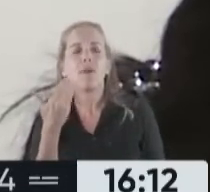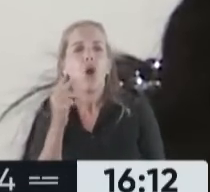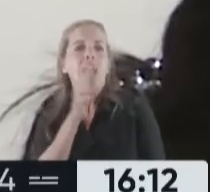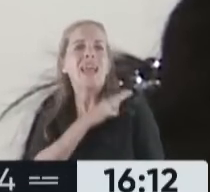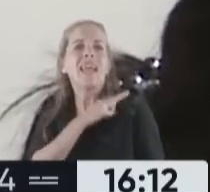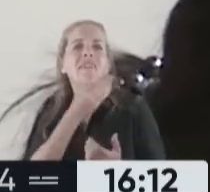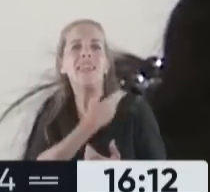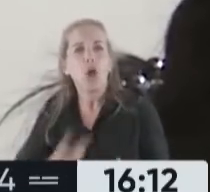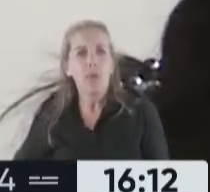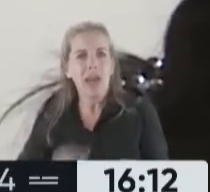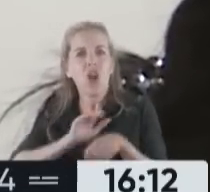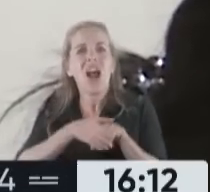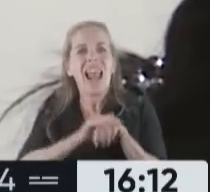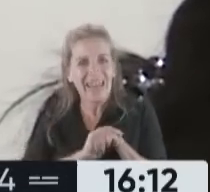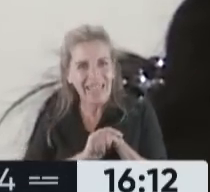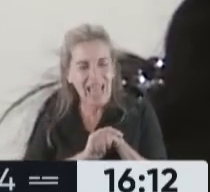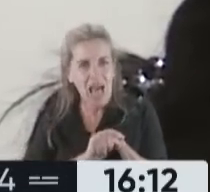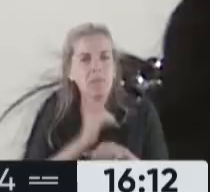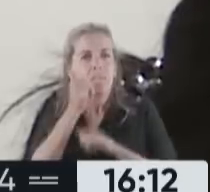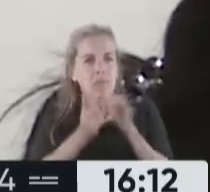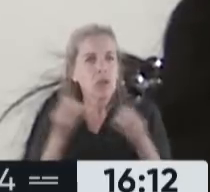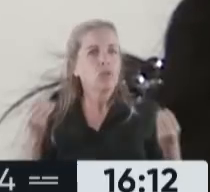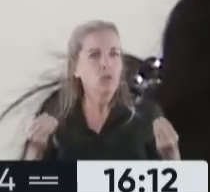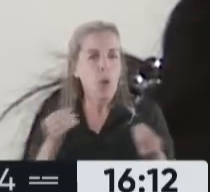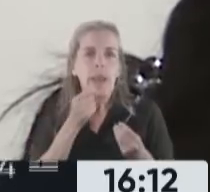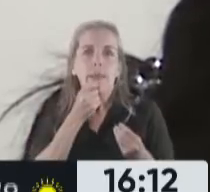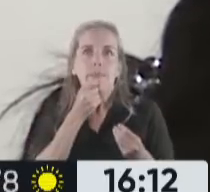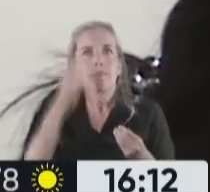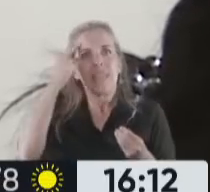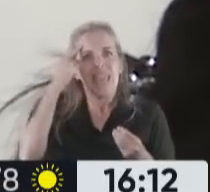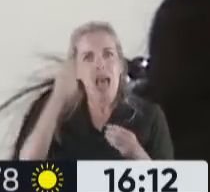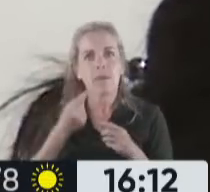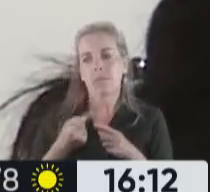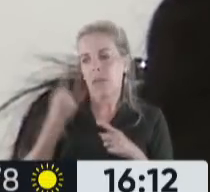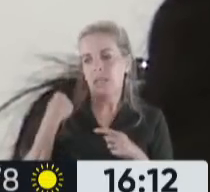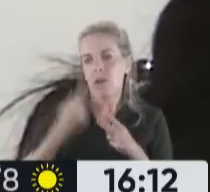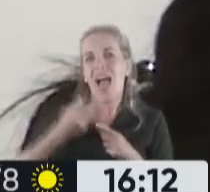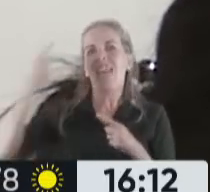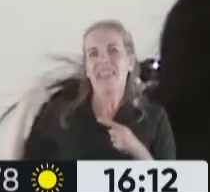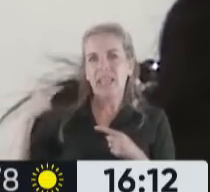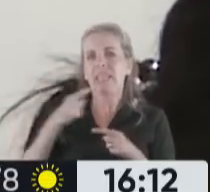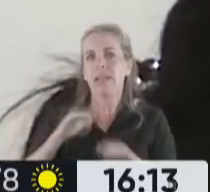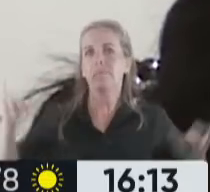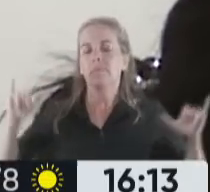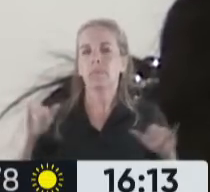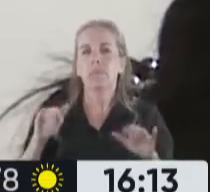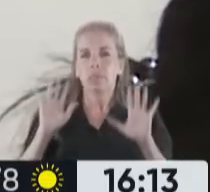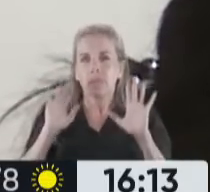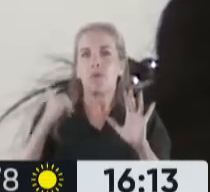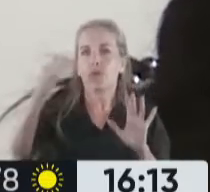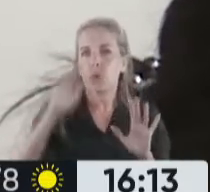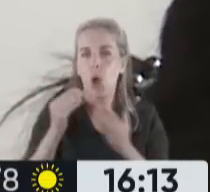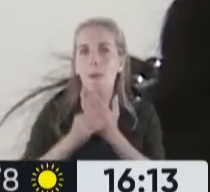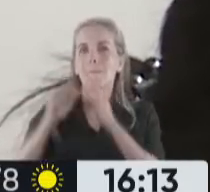gobierno Larreta acerca de la reducción de los ministerios. Antes de ayer dijo que disolvería específicamente el